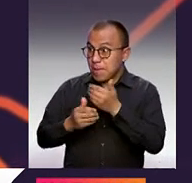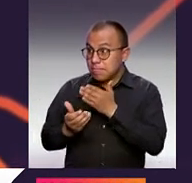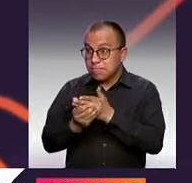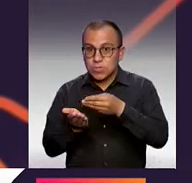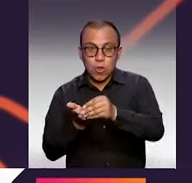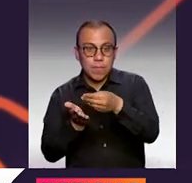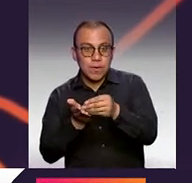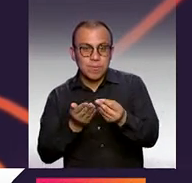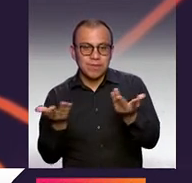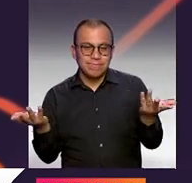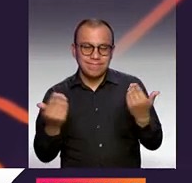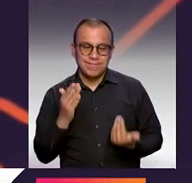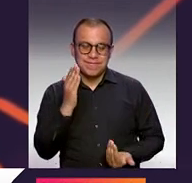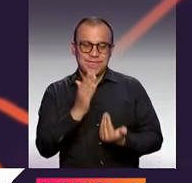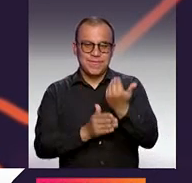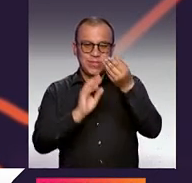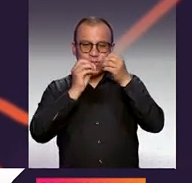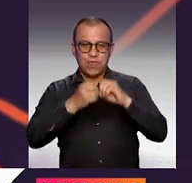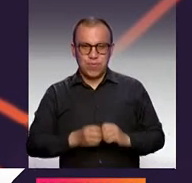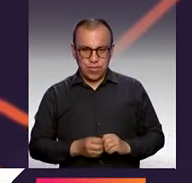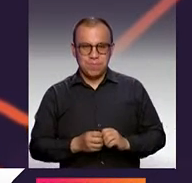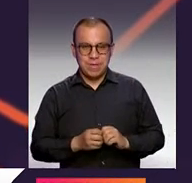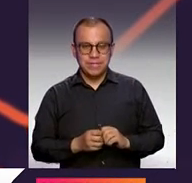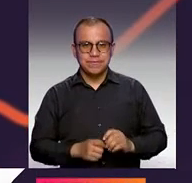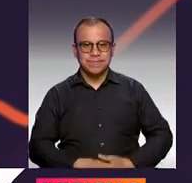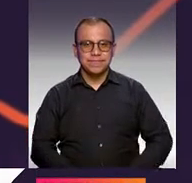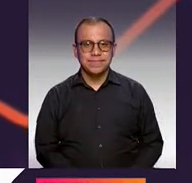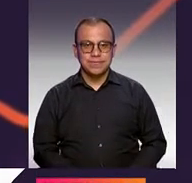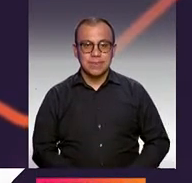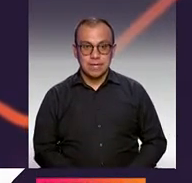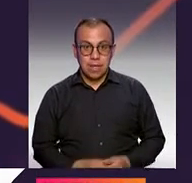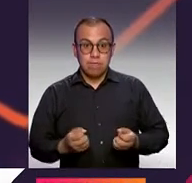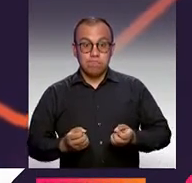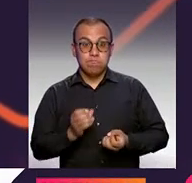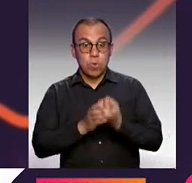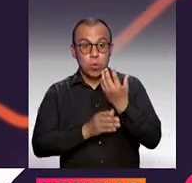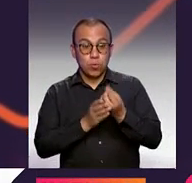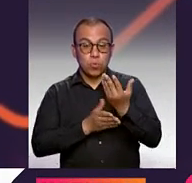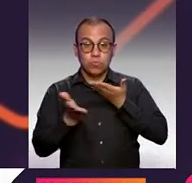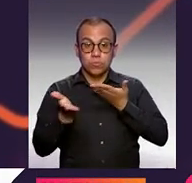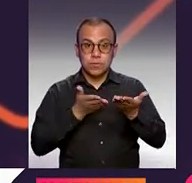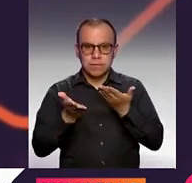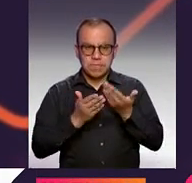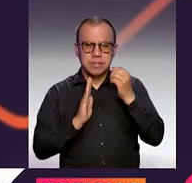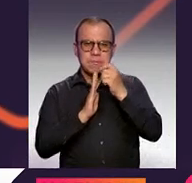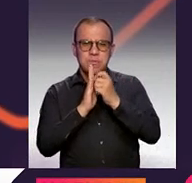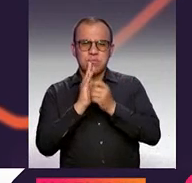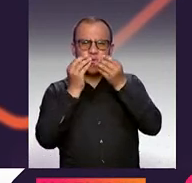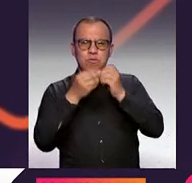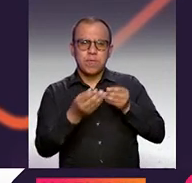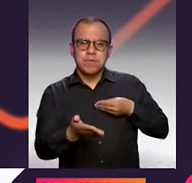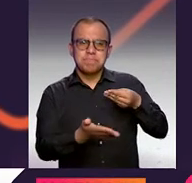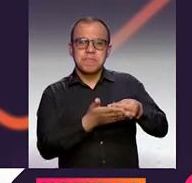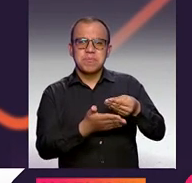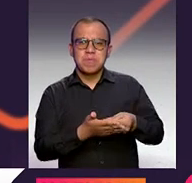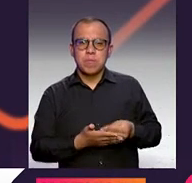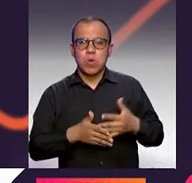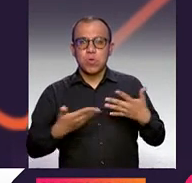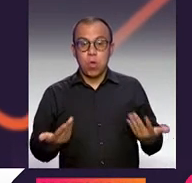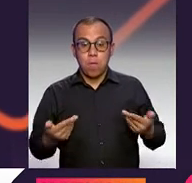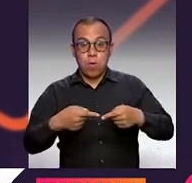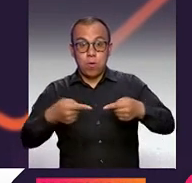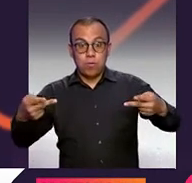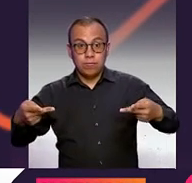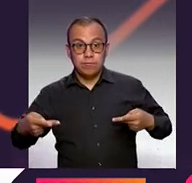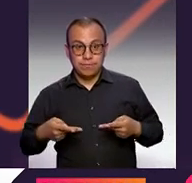Con esto ya está creando su negocio en línea. Publicar sus productos o servicios. Active sus medios de pago para vender en línea o en su punto de